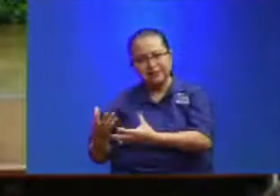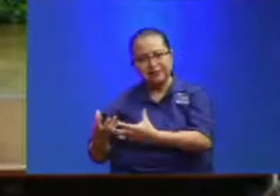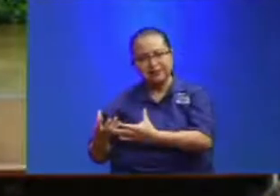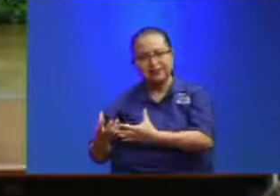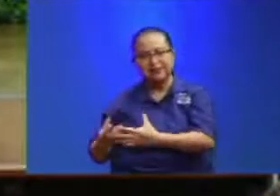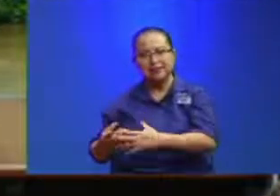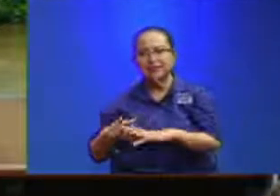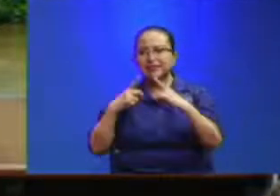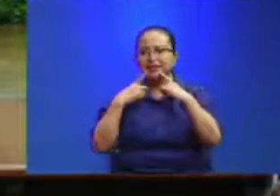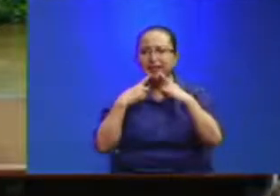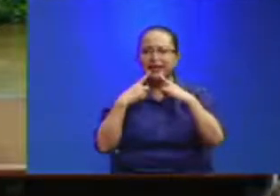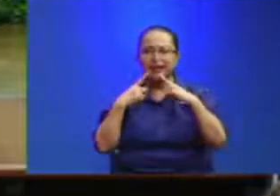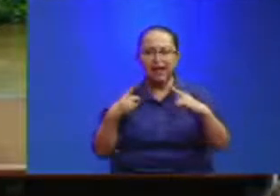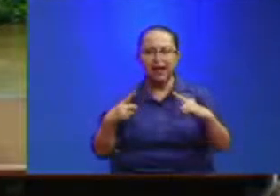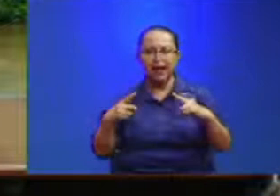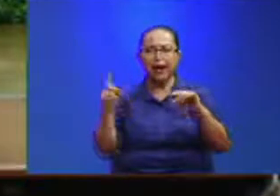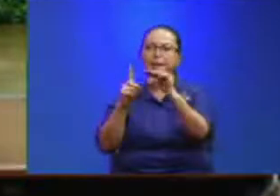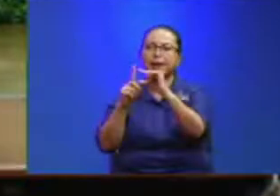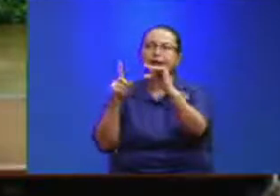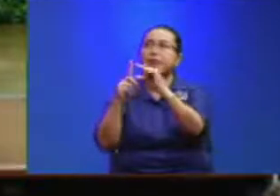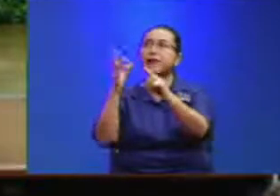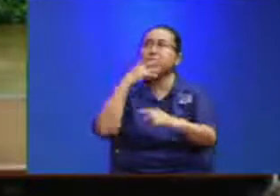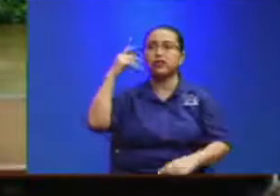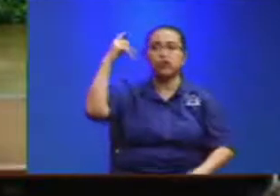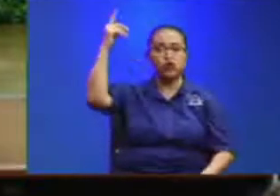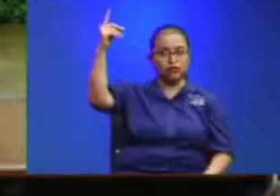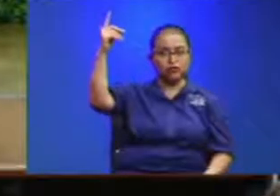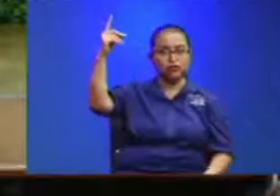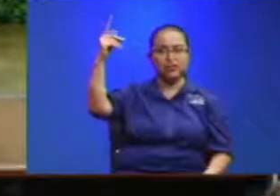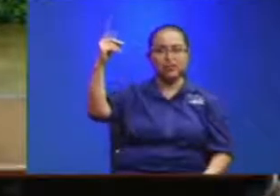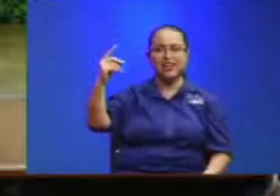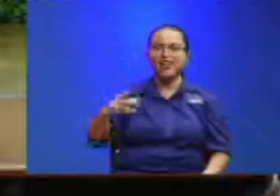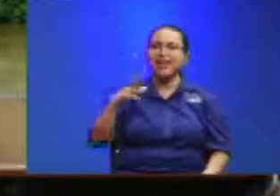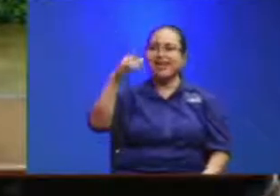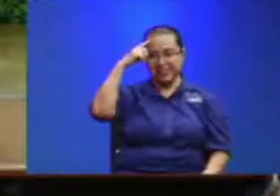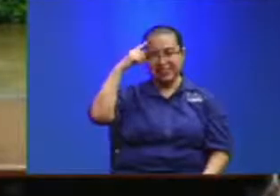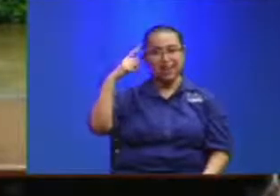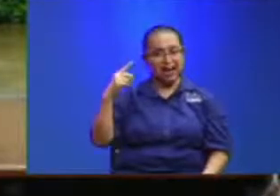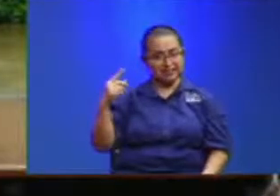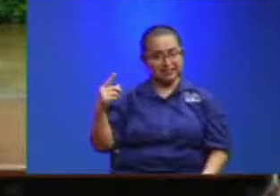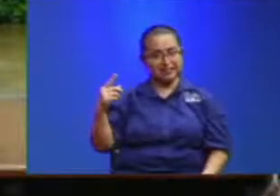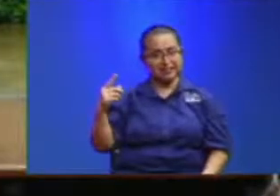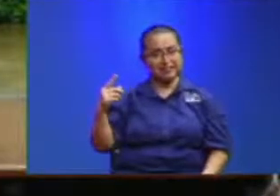declaran palabras de dios díaz dan